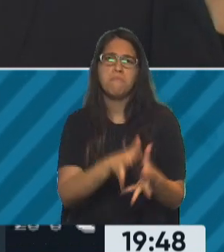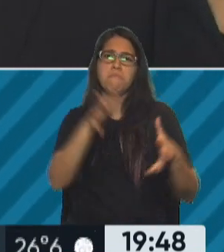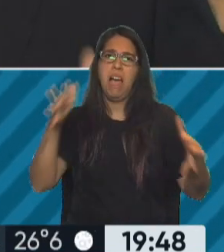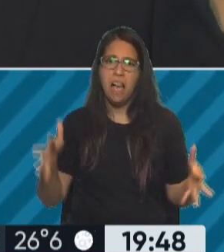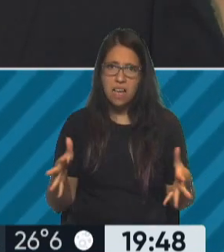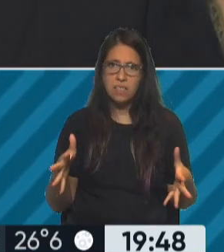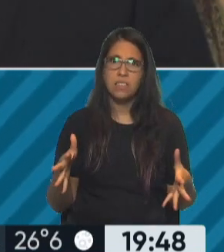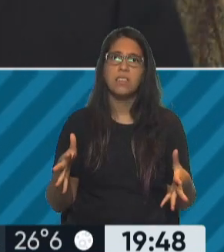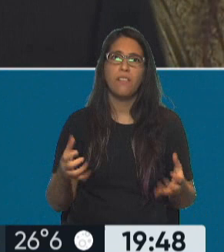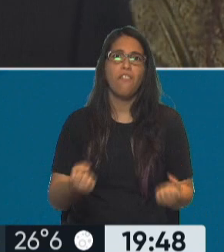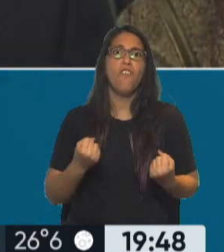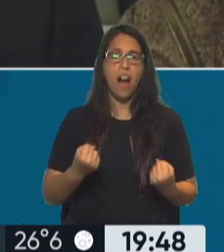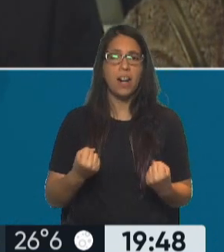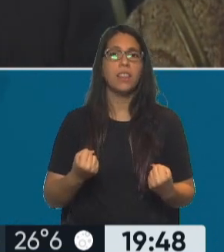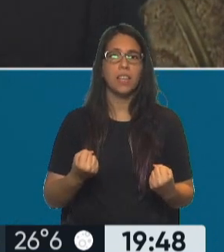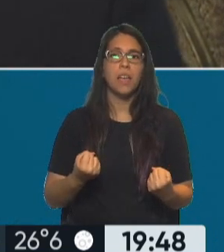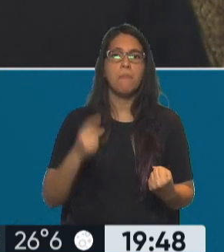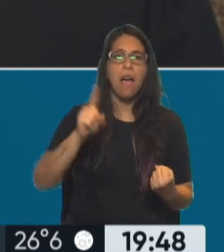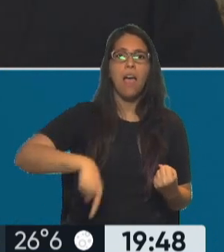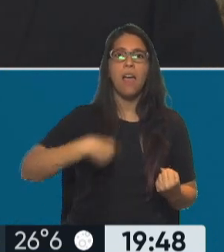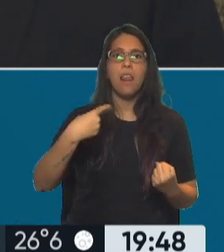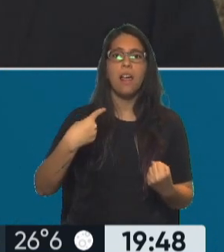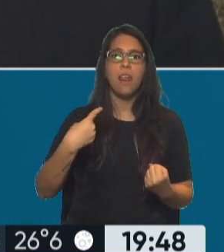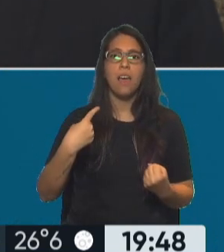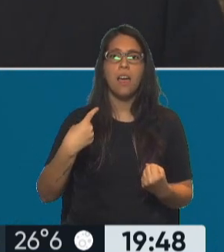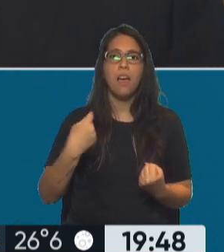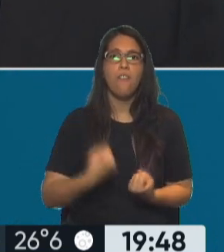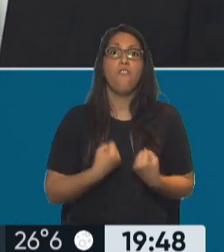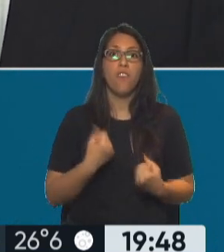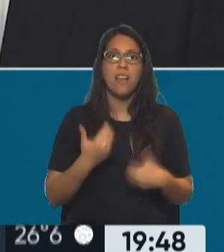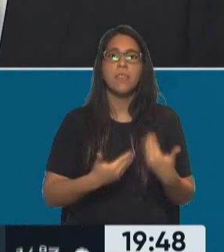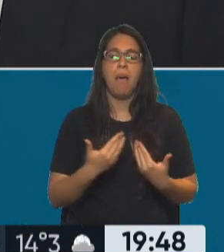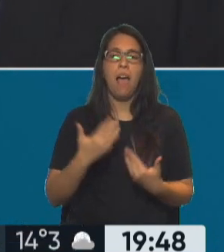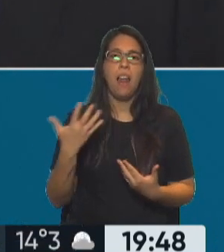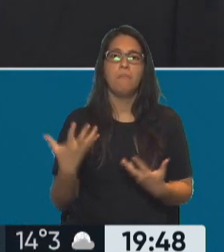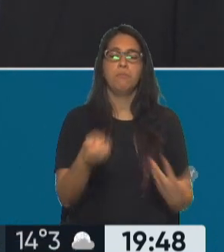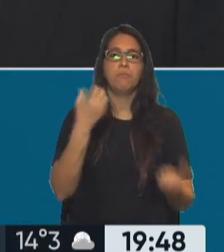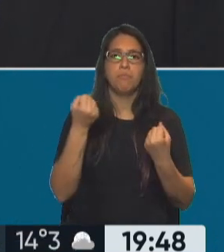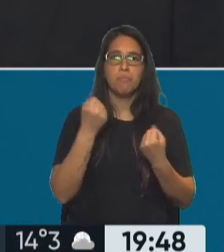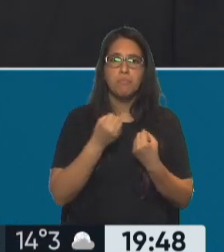yo creo que esto paulatinamente se va logrando, ¿no? Ahí va.